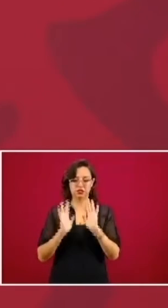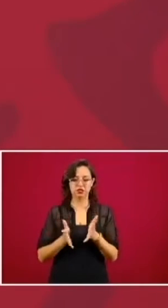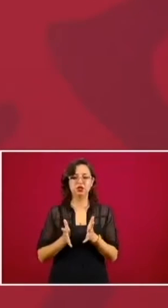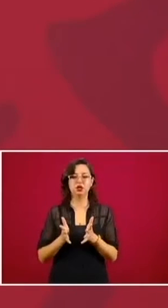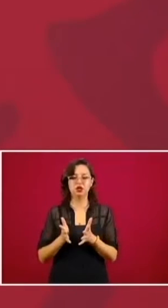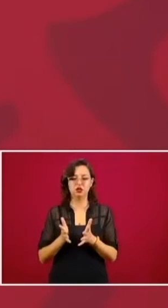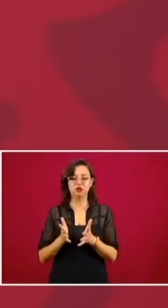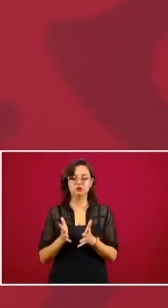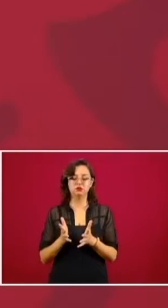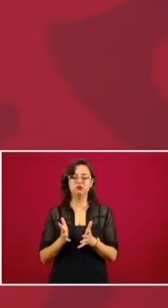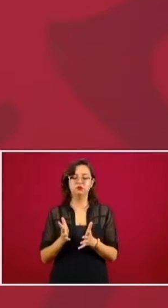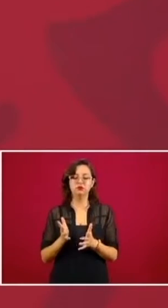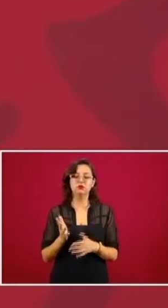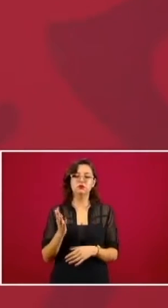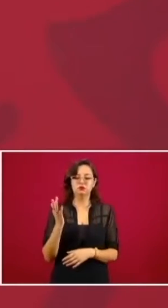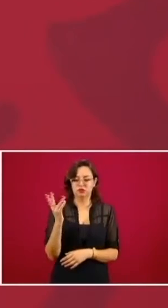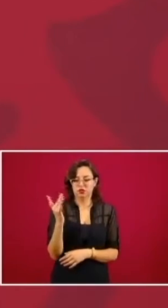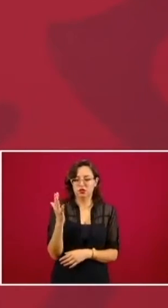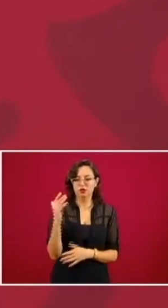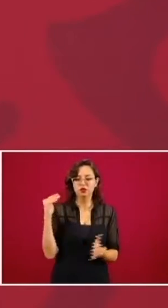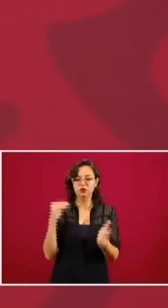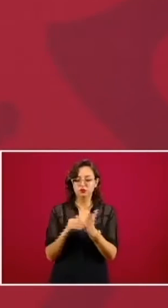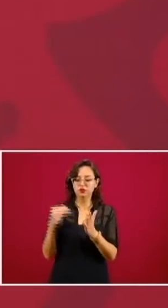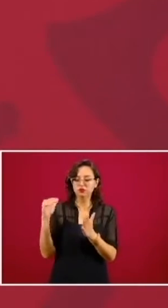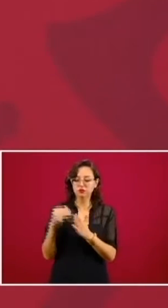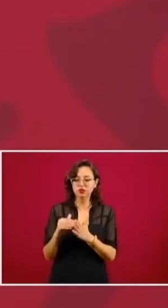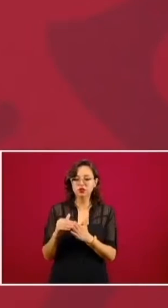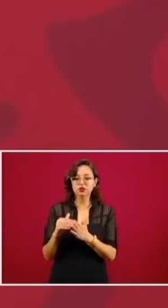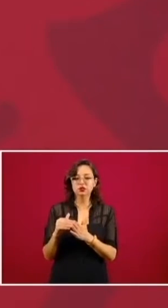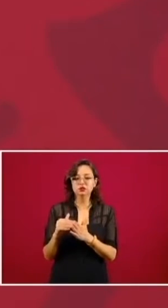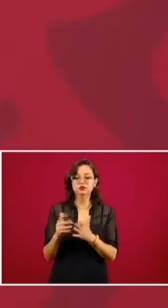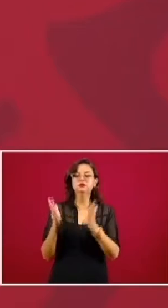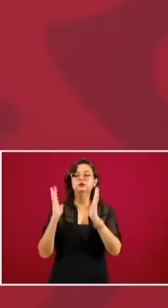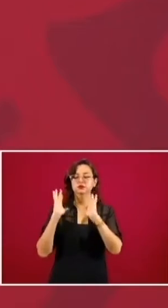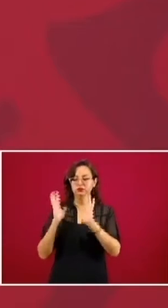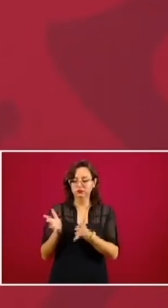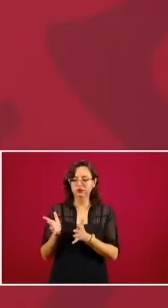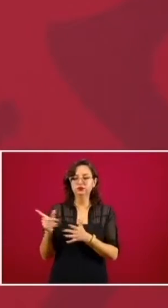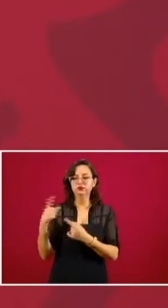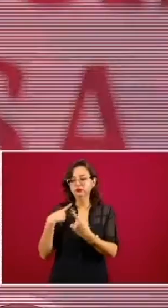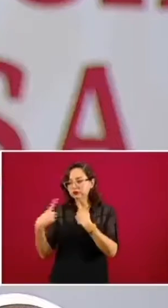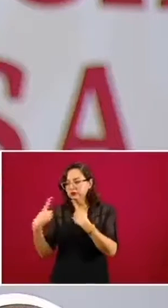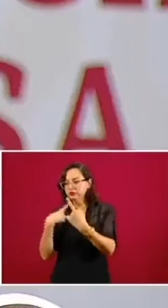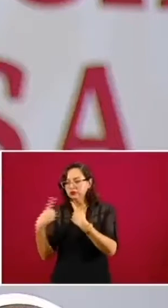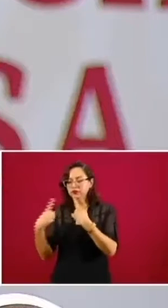De los 50,000 han llegado a ofrecer arreglos